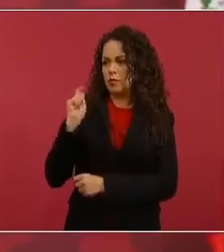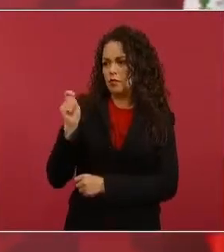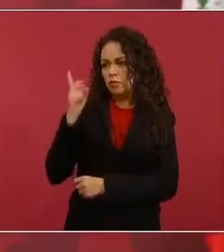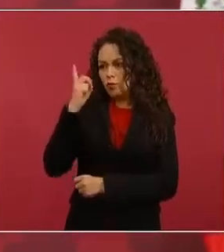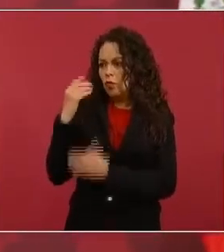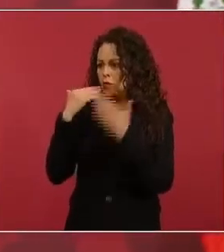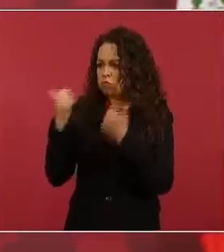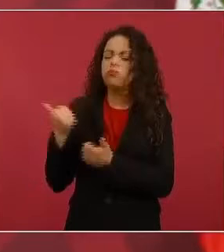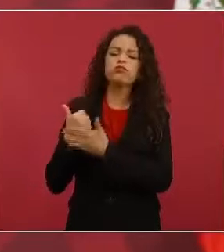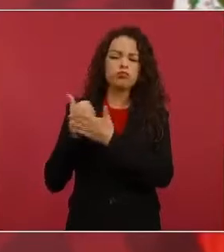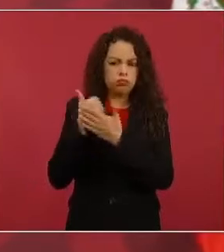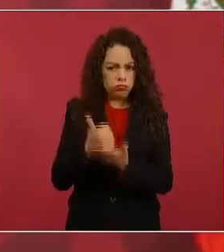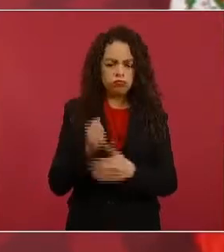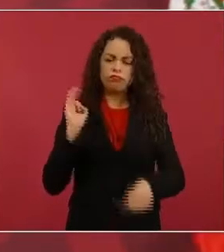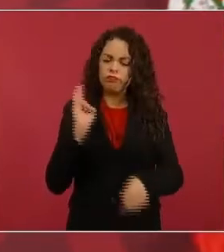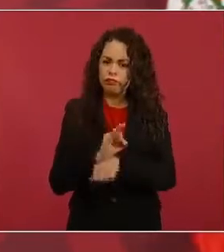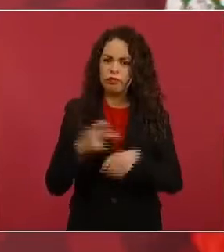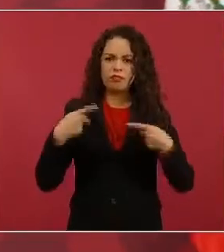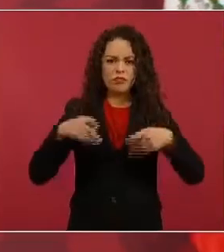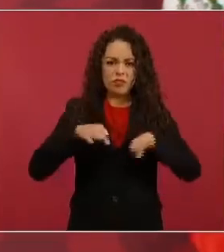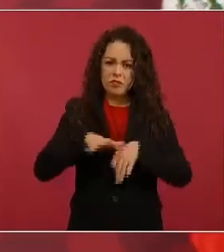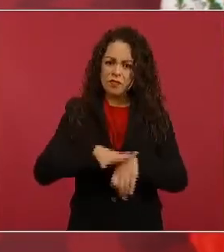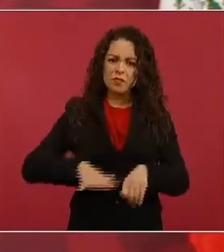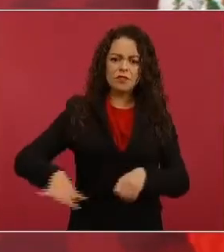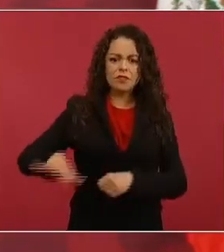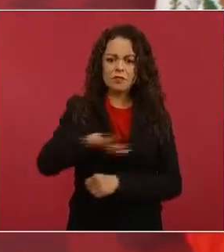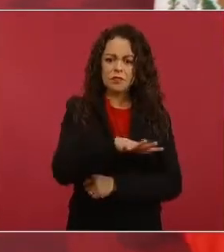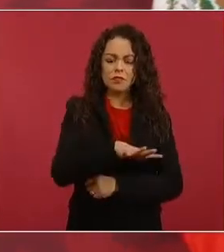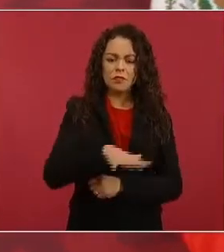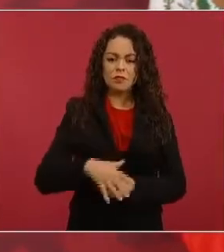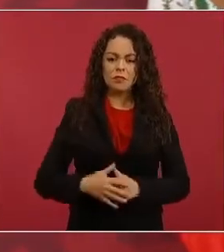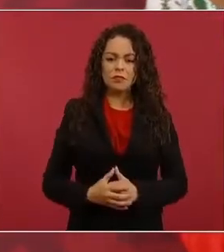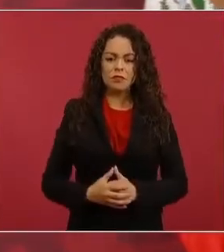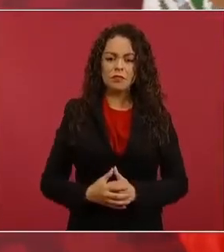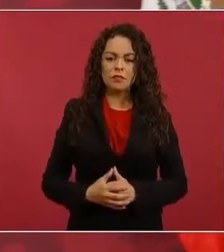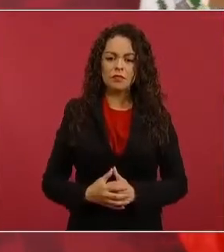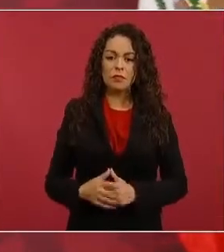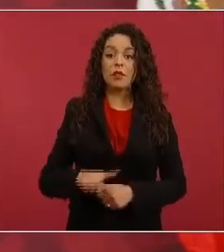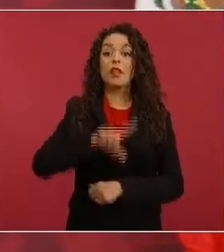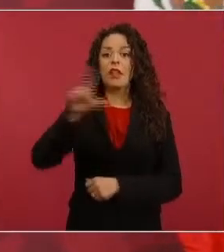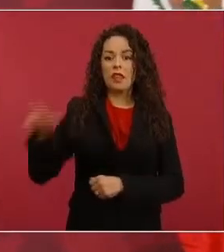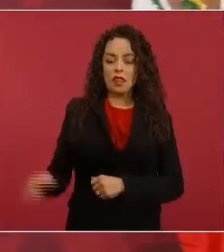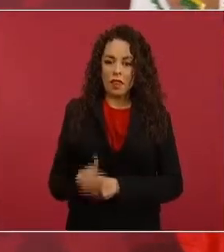los trabajadores. Entonces después vino la represión